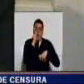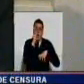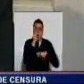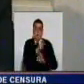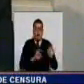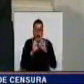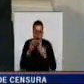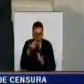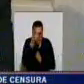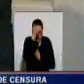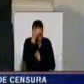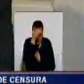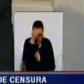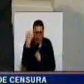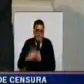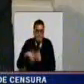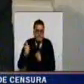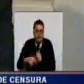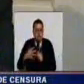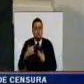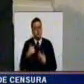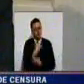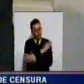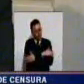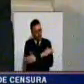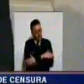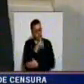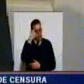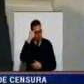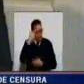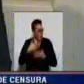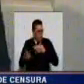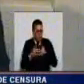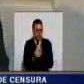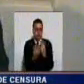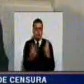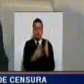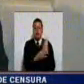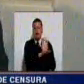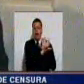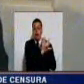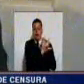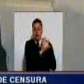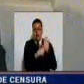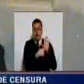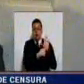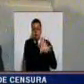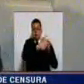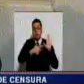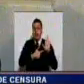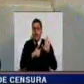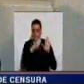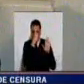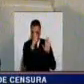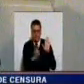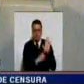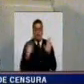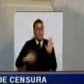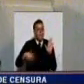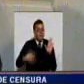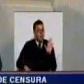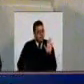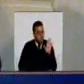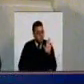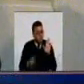valor supremo, dotado de fuerza normativa y protección constitucionales. Que es la manera de decirles, no, que en una